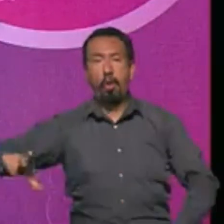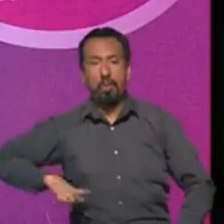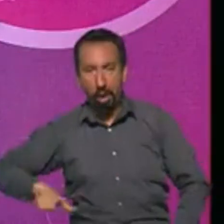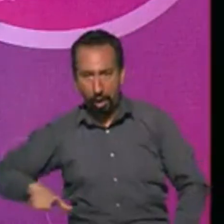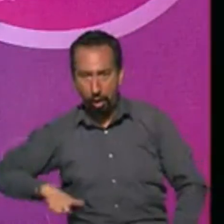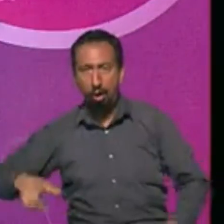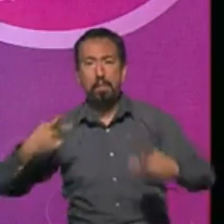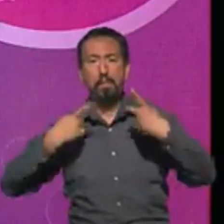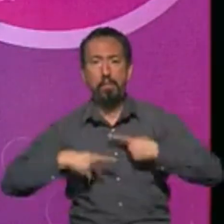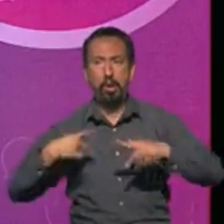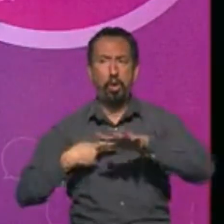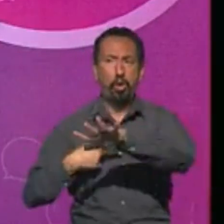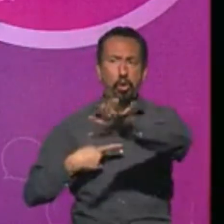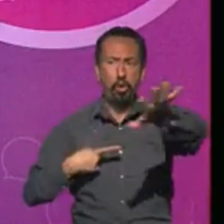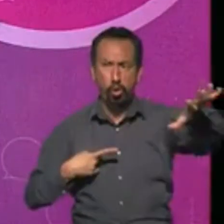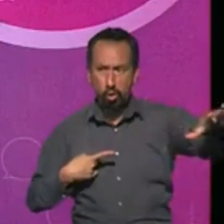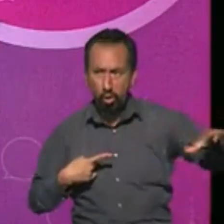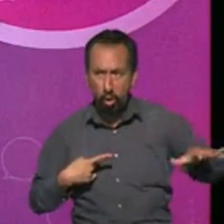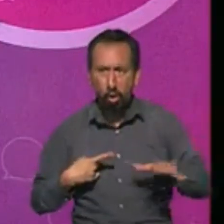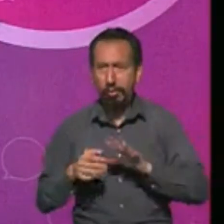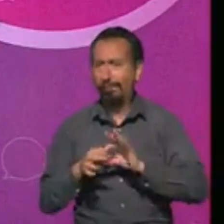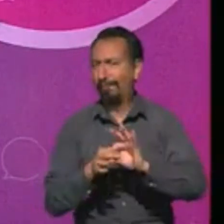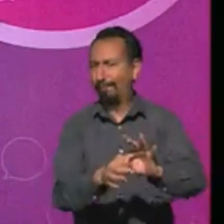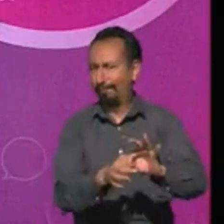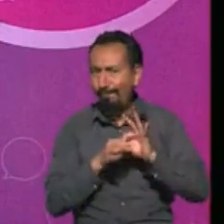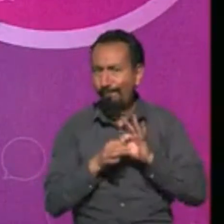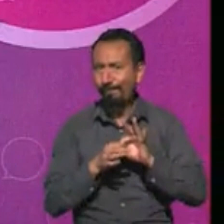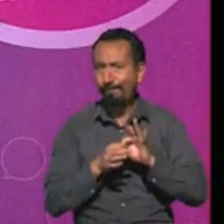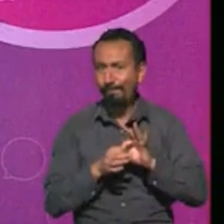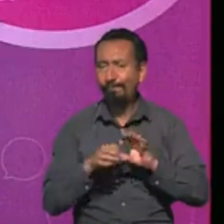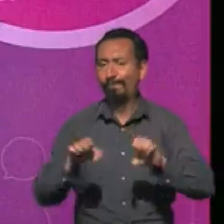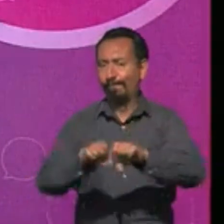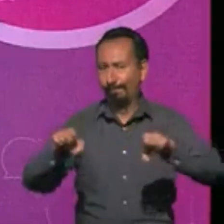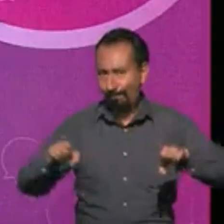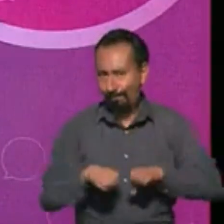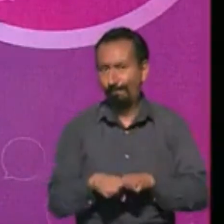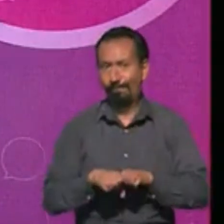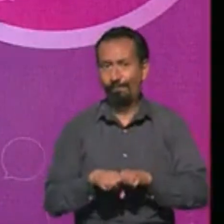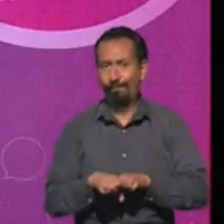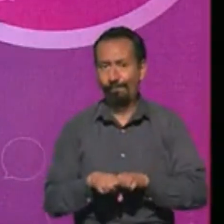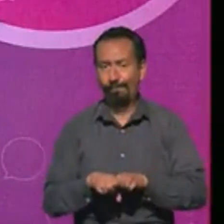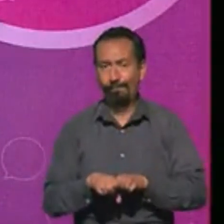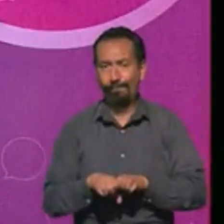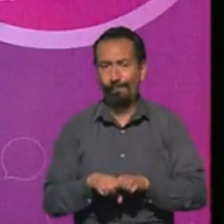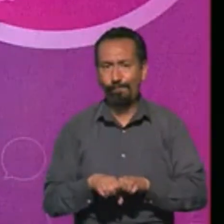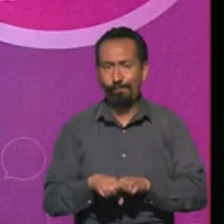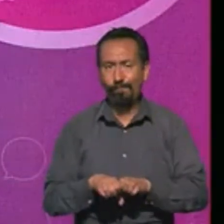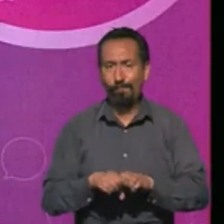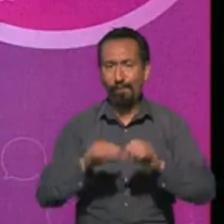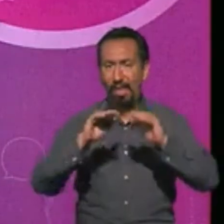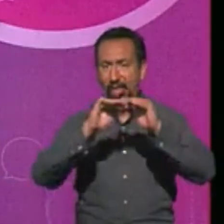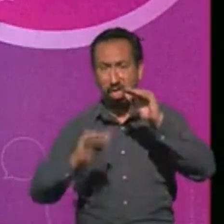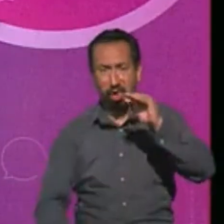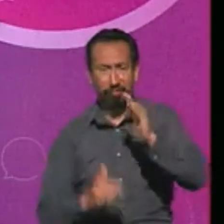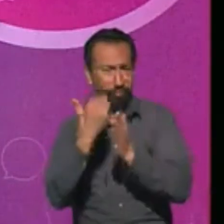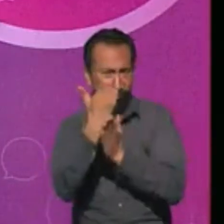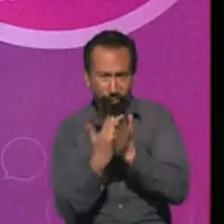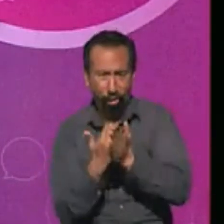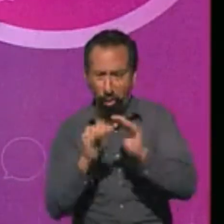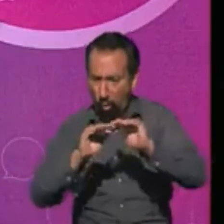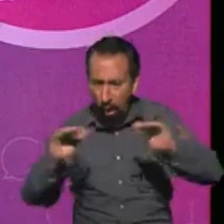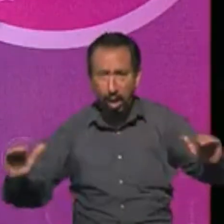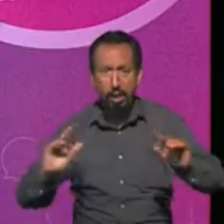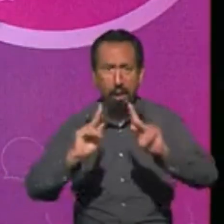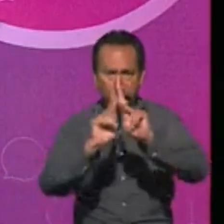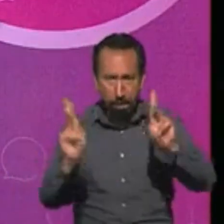todos los sectores de la sociedad vamos a ser equipo a disminuir la desigualdad a recuperar la